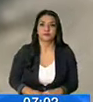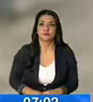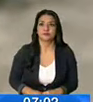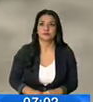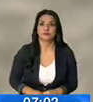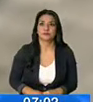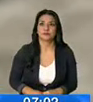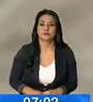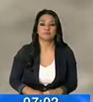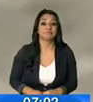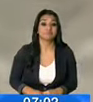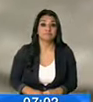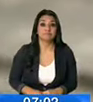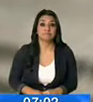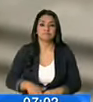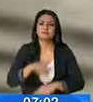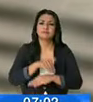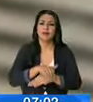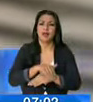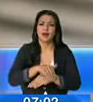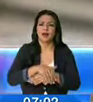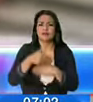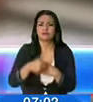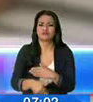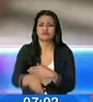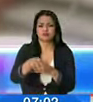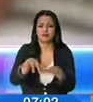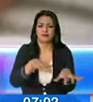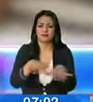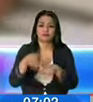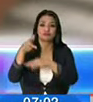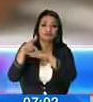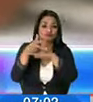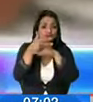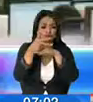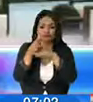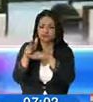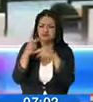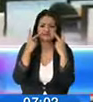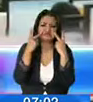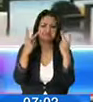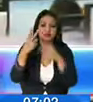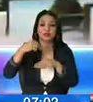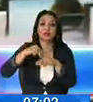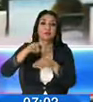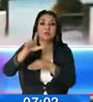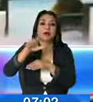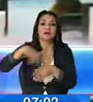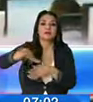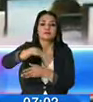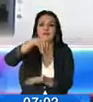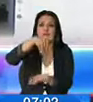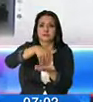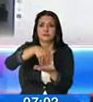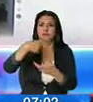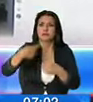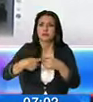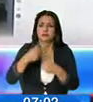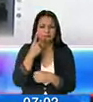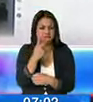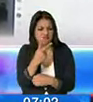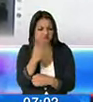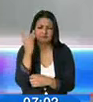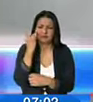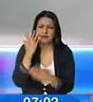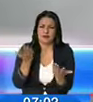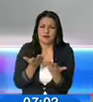la tarde estaba por fin y ser el operador del sistema ojos de águila realiza un seguimiento en el centro de quito de pronto observó algo inusual